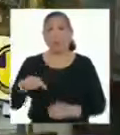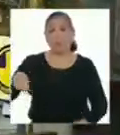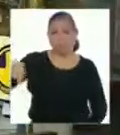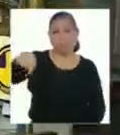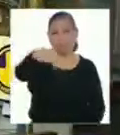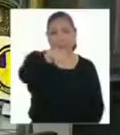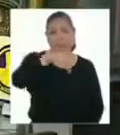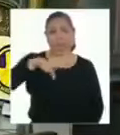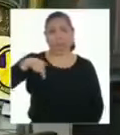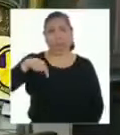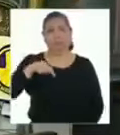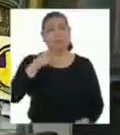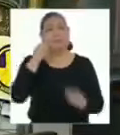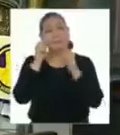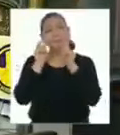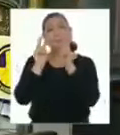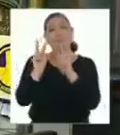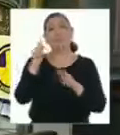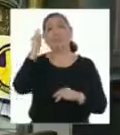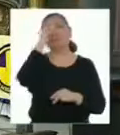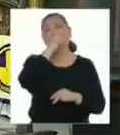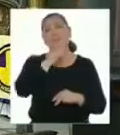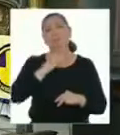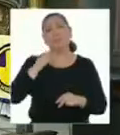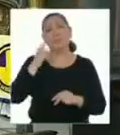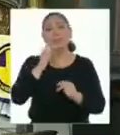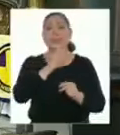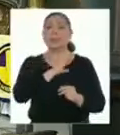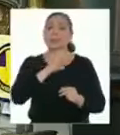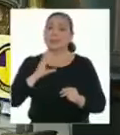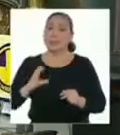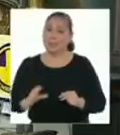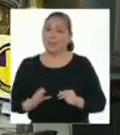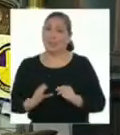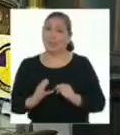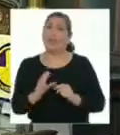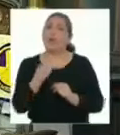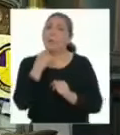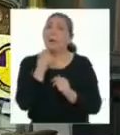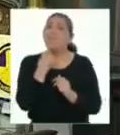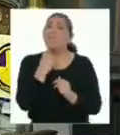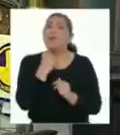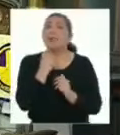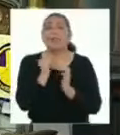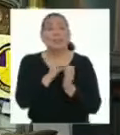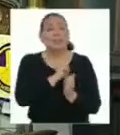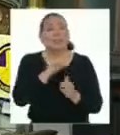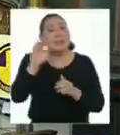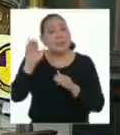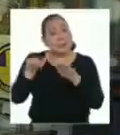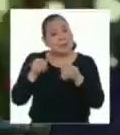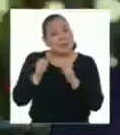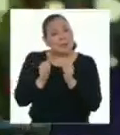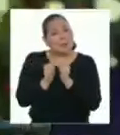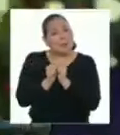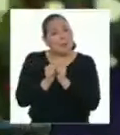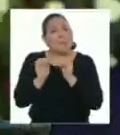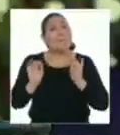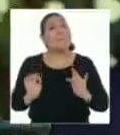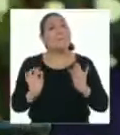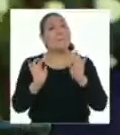nosotros, para que al contemplar el rostro de nuestro Cristo Moreno, sintamos la voz del Señor que nos llama a hacer